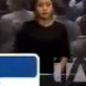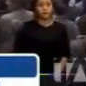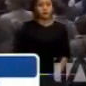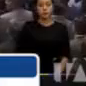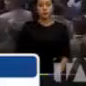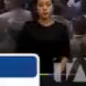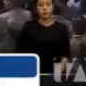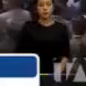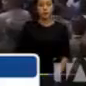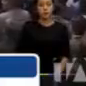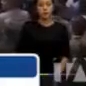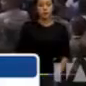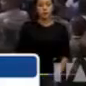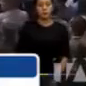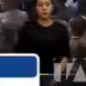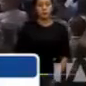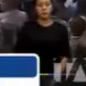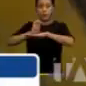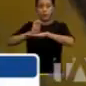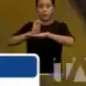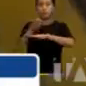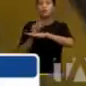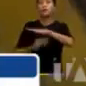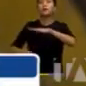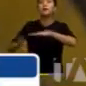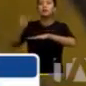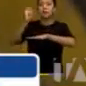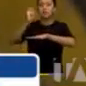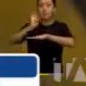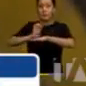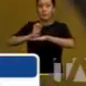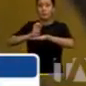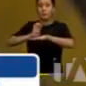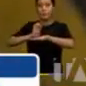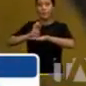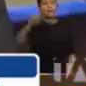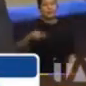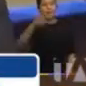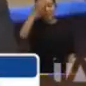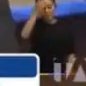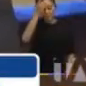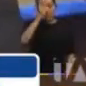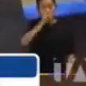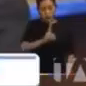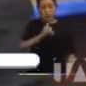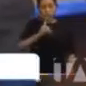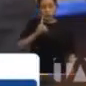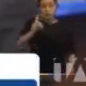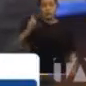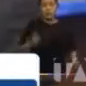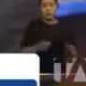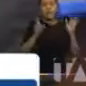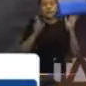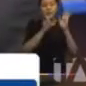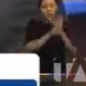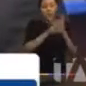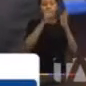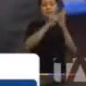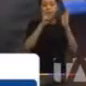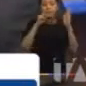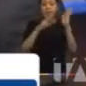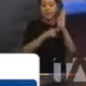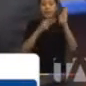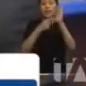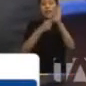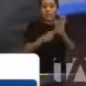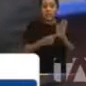la Nación por sus 6 meses de mandato y los intentos de desestabilizar su gestión. Hemos impulsado reformas legislativas, la mayoría